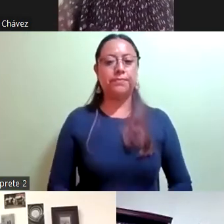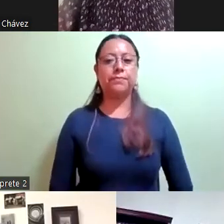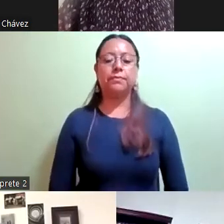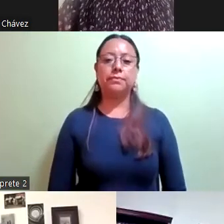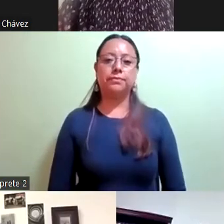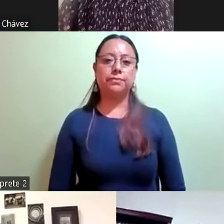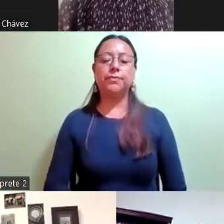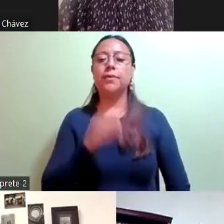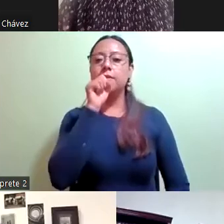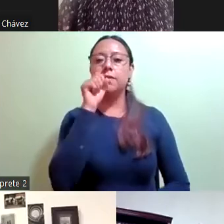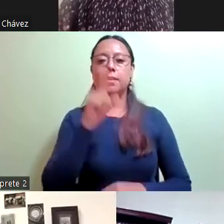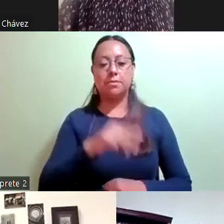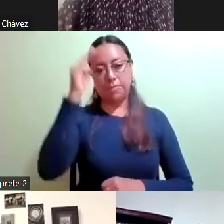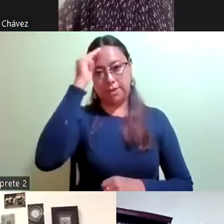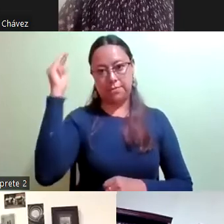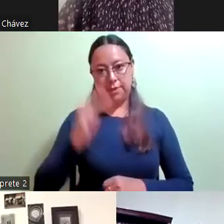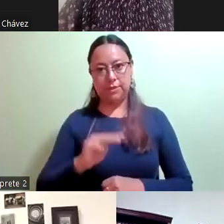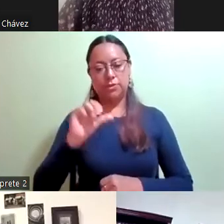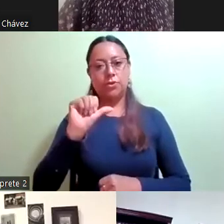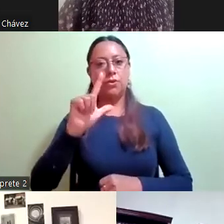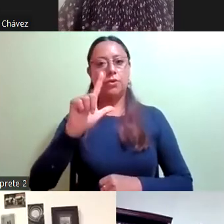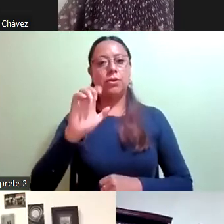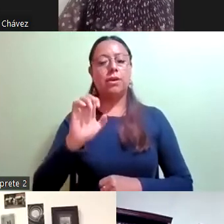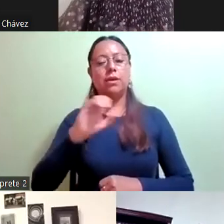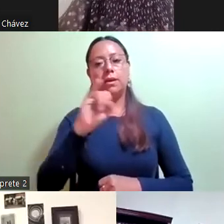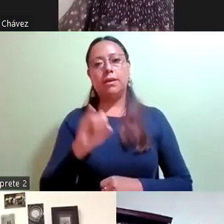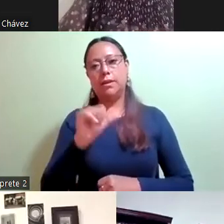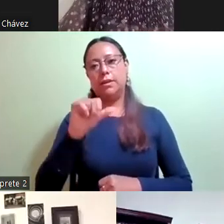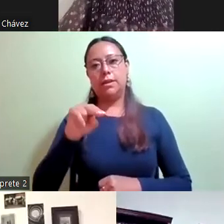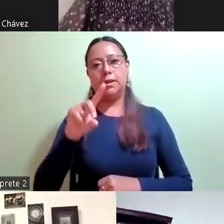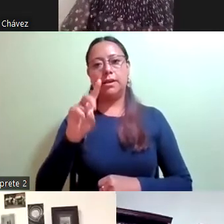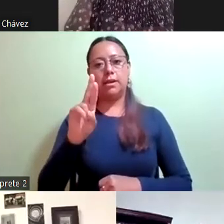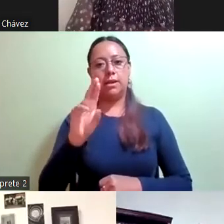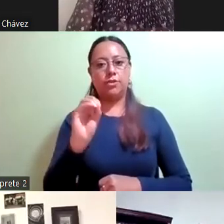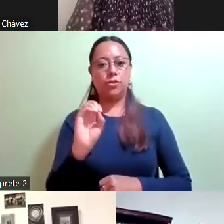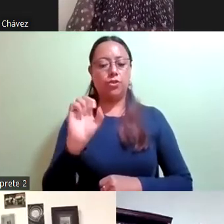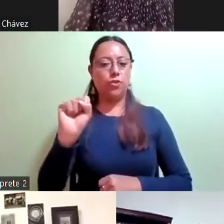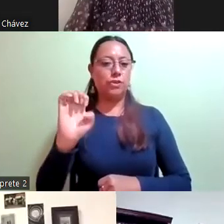Y el maestro también Alejandro Serrano Pastor.